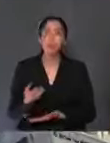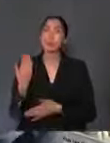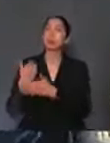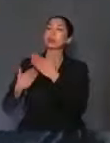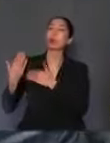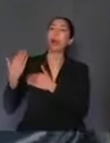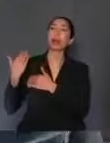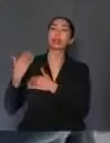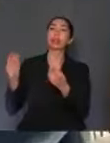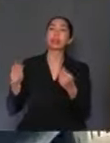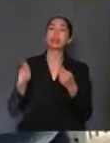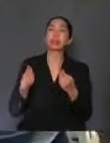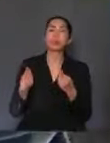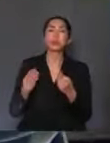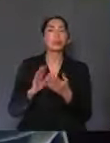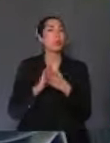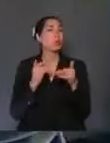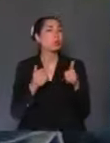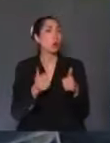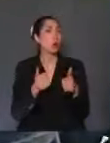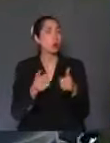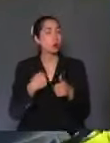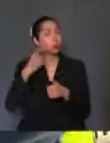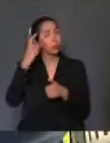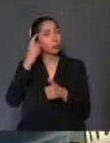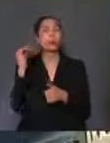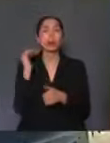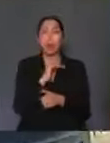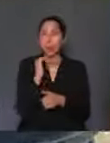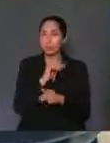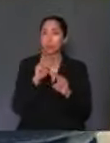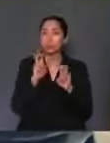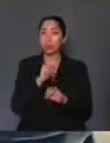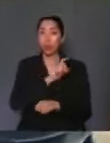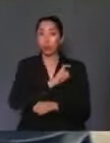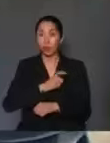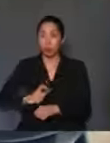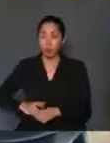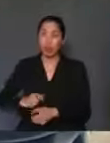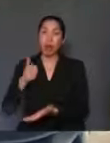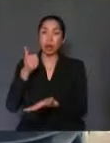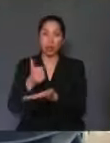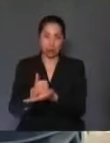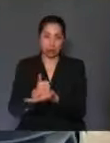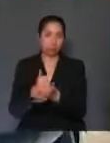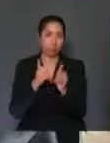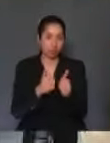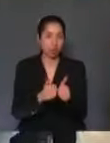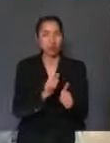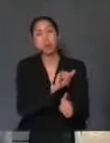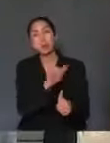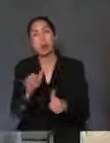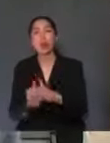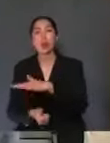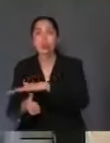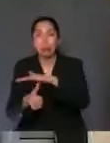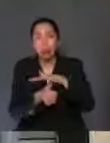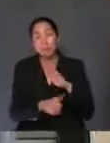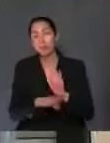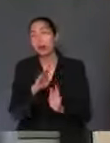fue bueno, yo considero que fue rápido el tema del gobernador y del alcalde. Ya lo demás, ahí fue ya más complicado. Votos que